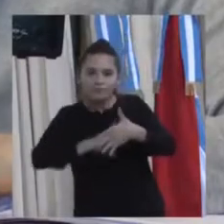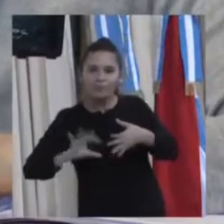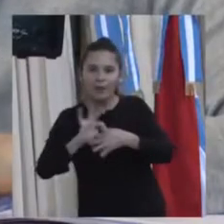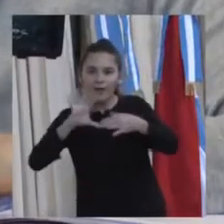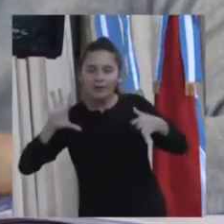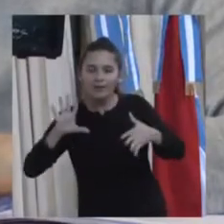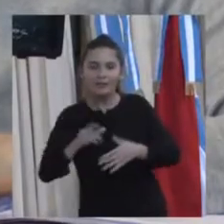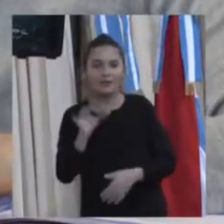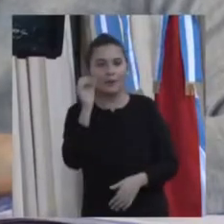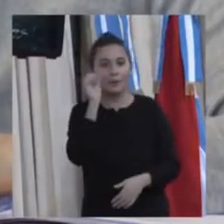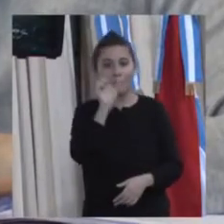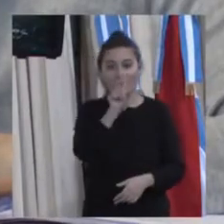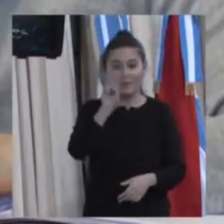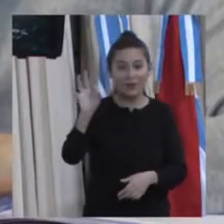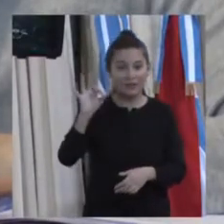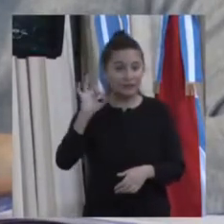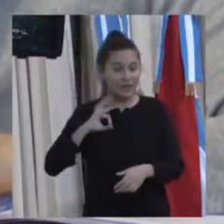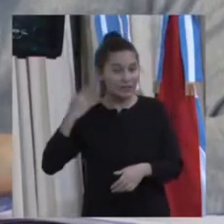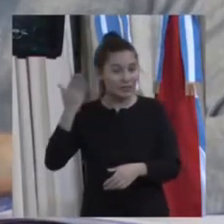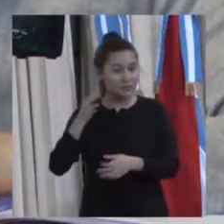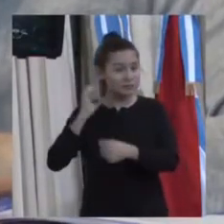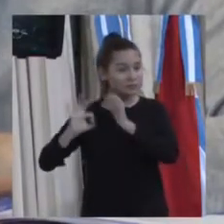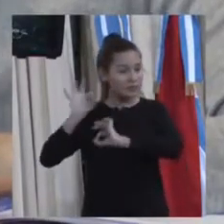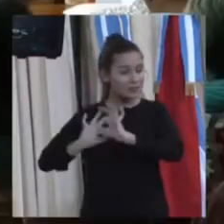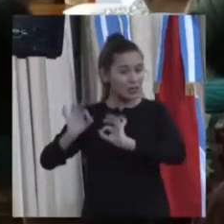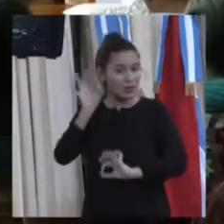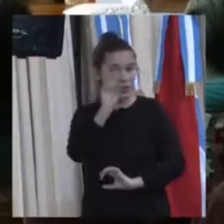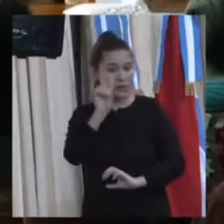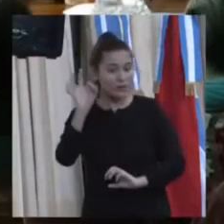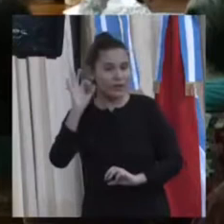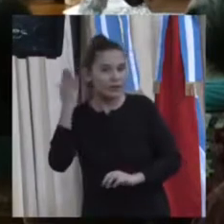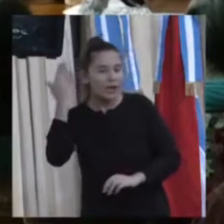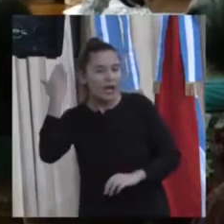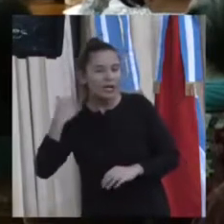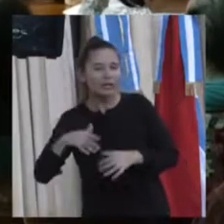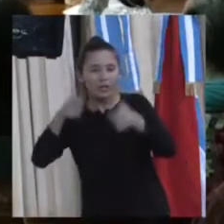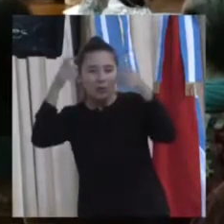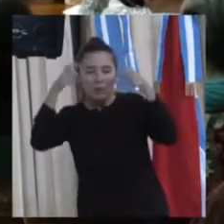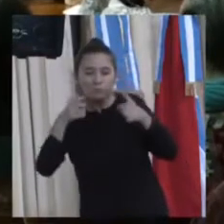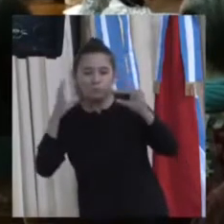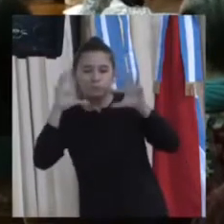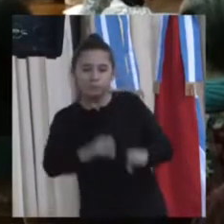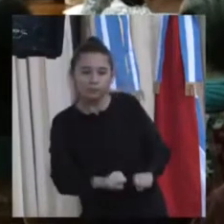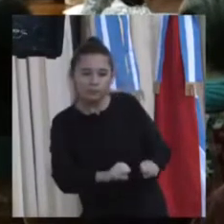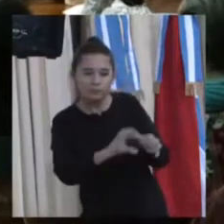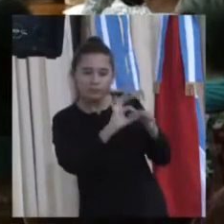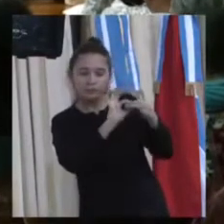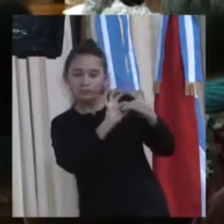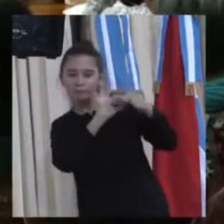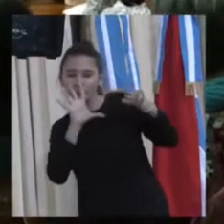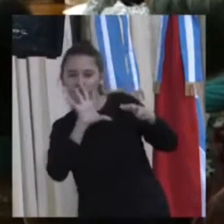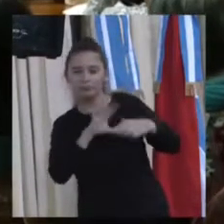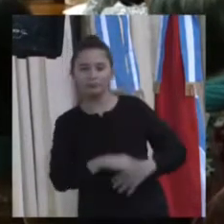que en pleno siglo XX nos ataba, a la antigua dominación monárquica y monástica. Representa la ruptura